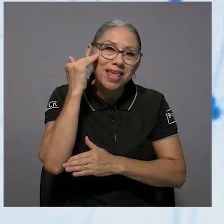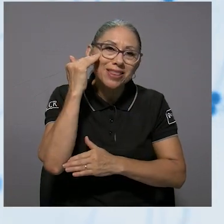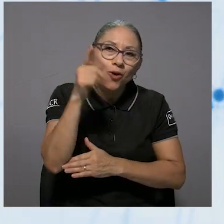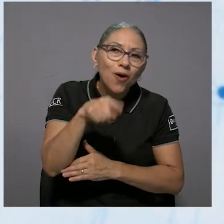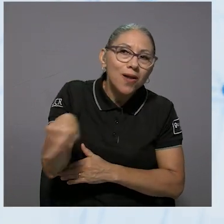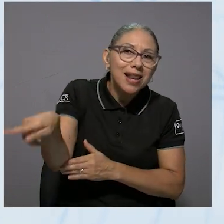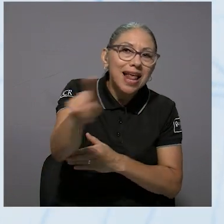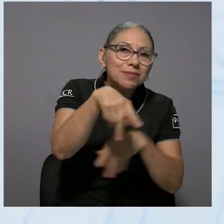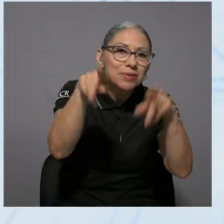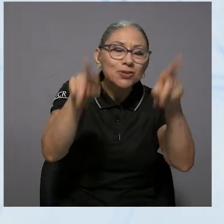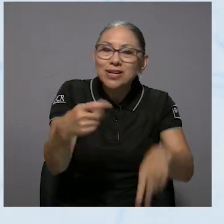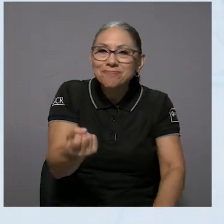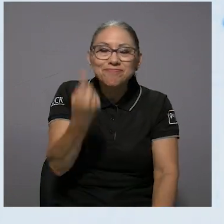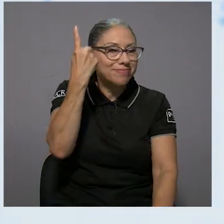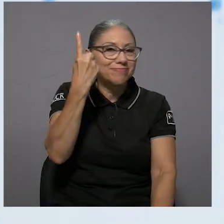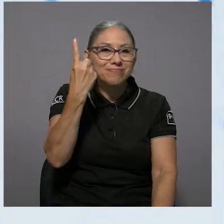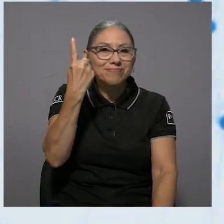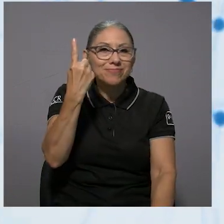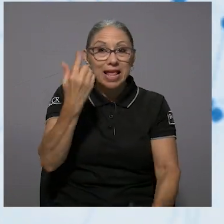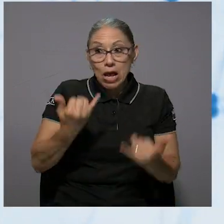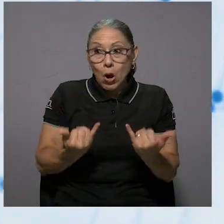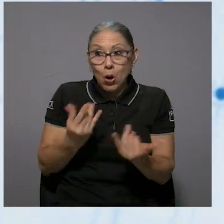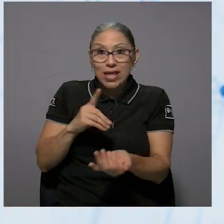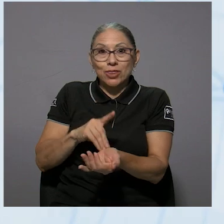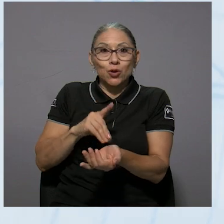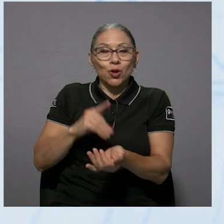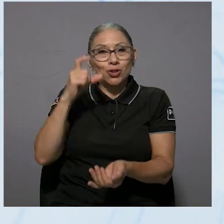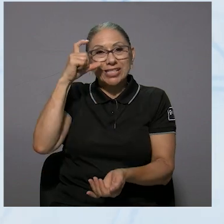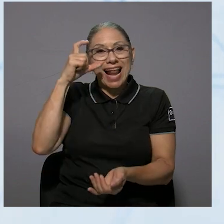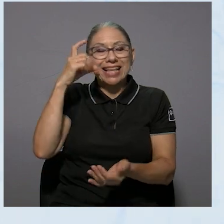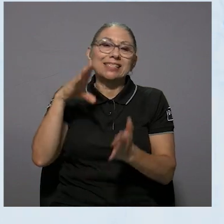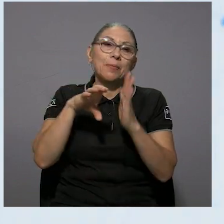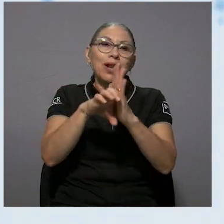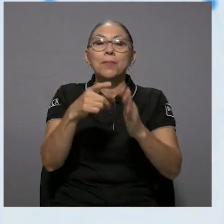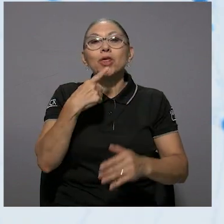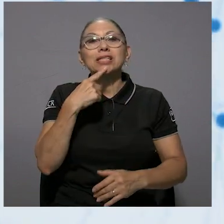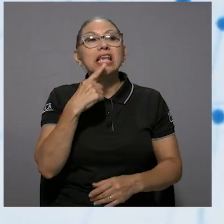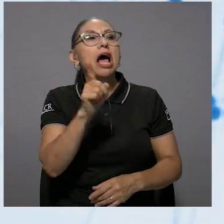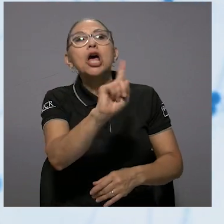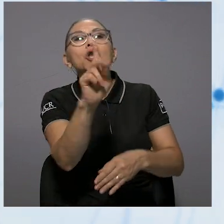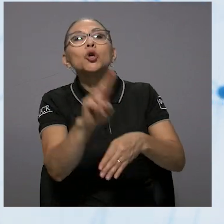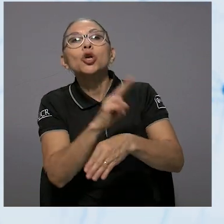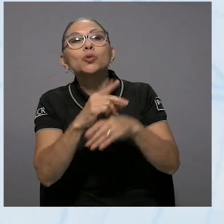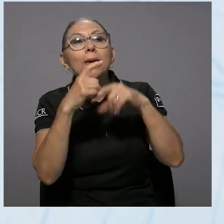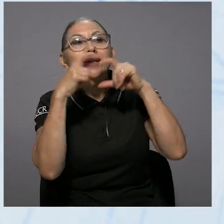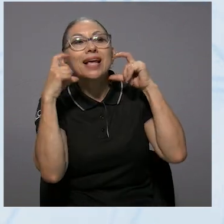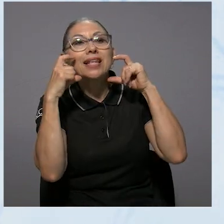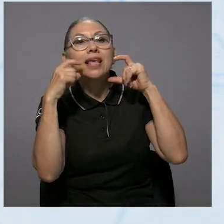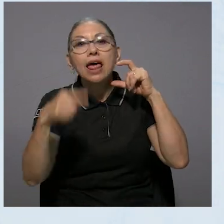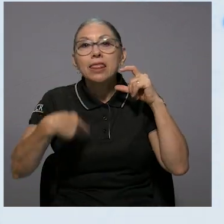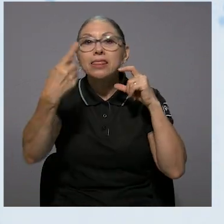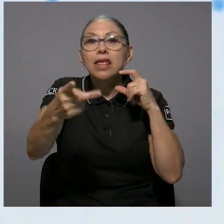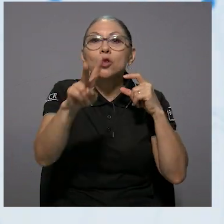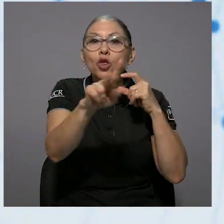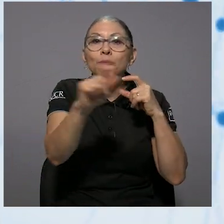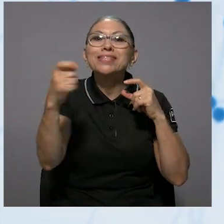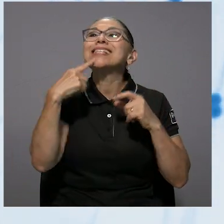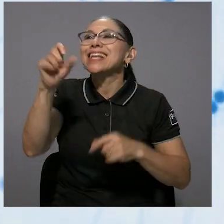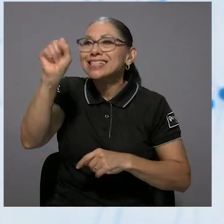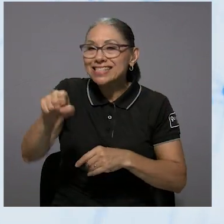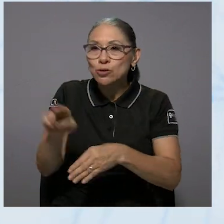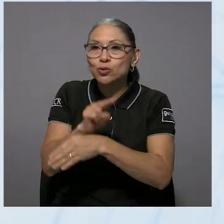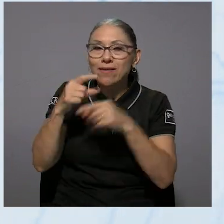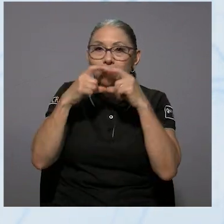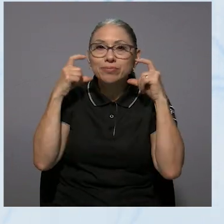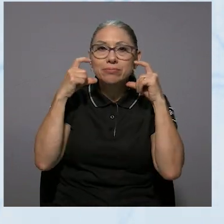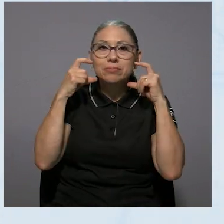por la población. O sea, que hoy el doctor Salas dijera que no se usaba y dentro de 2 o 3 meses dijera que sí, para las